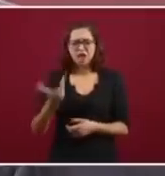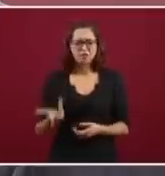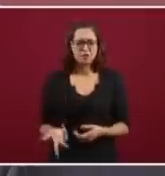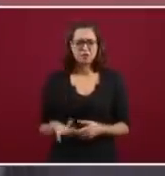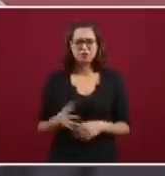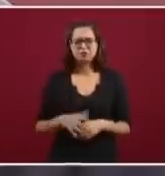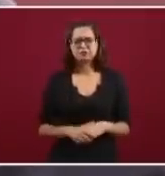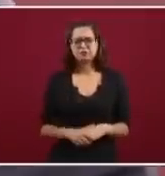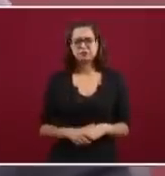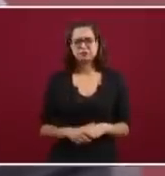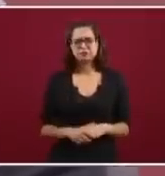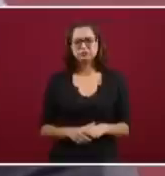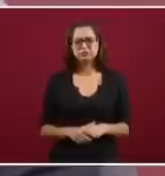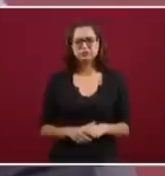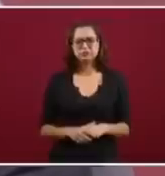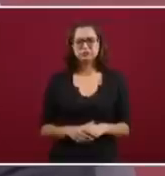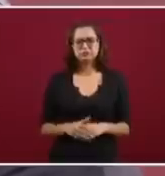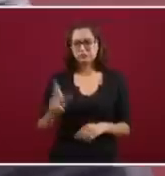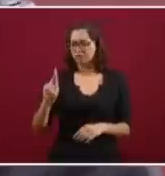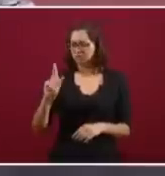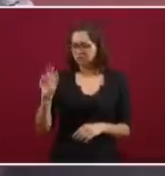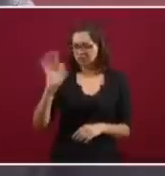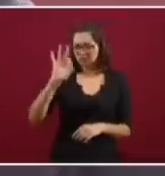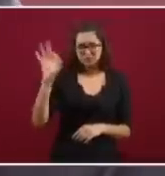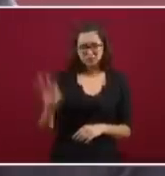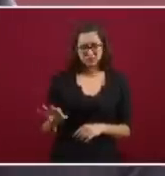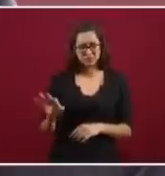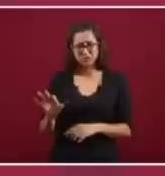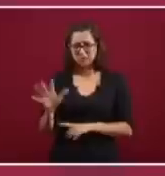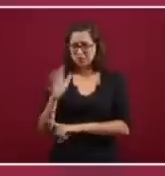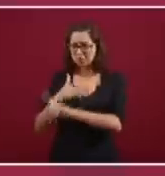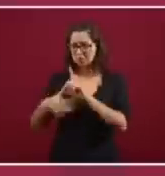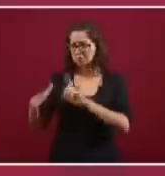El 20% restante